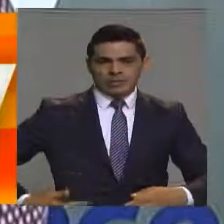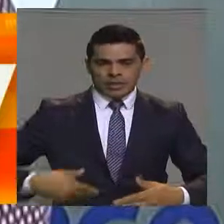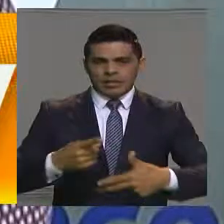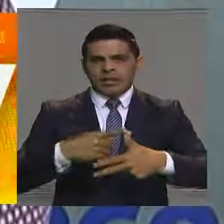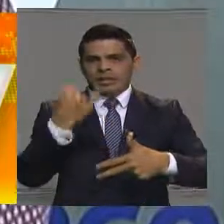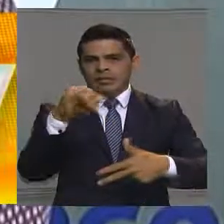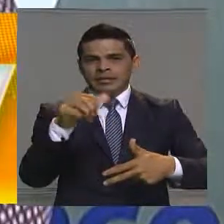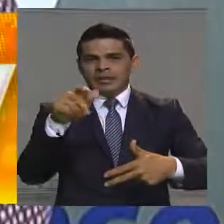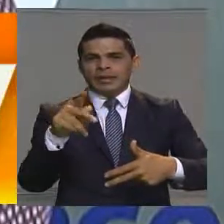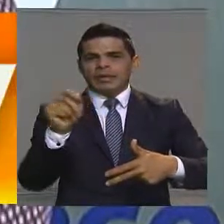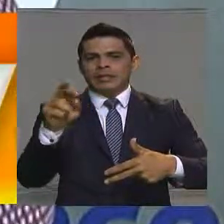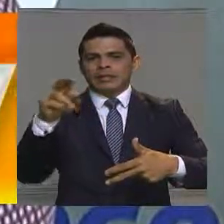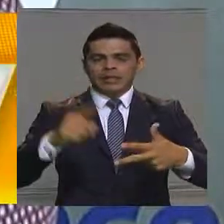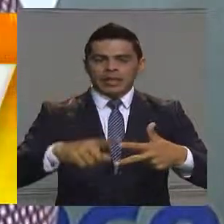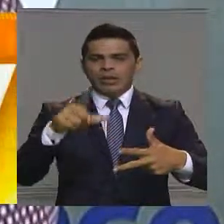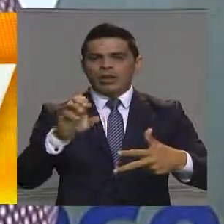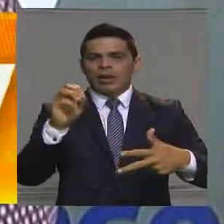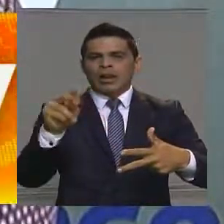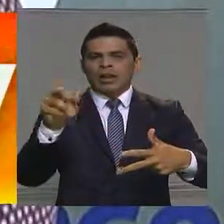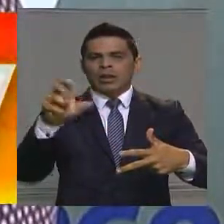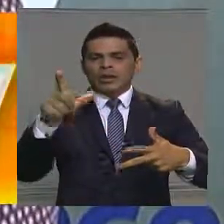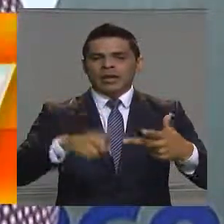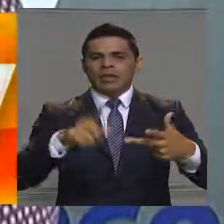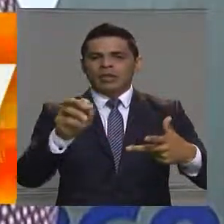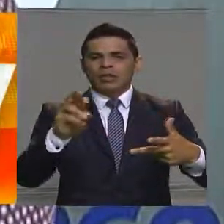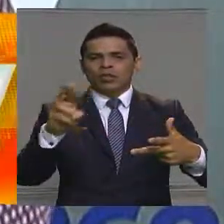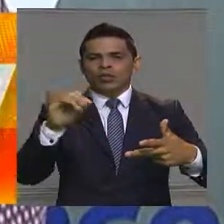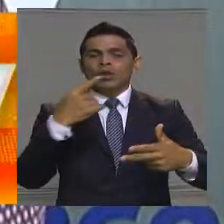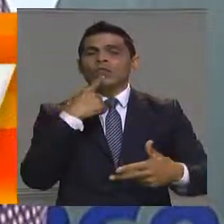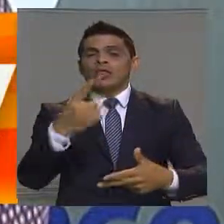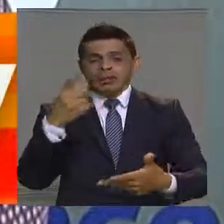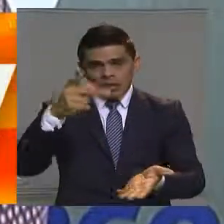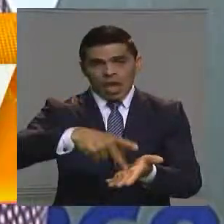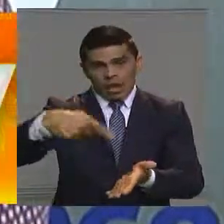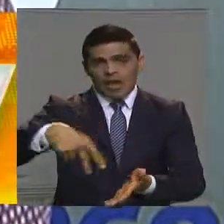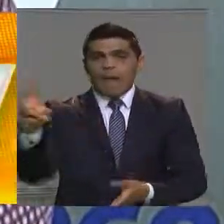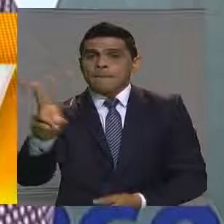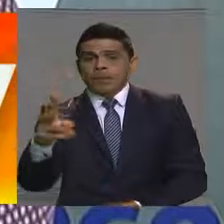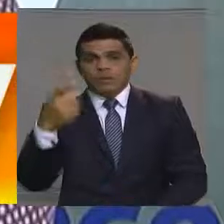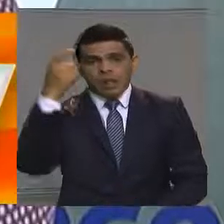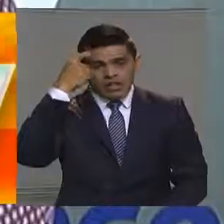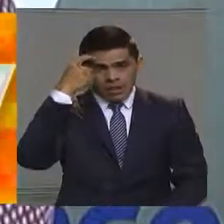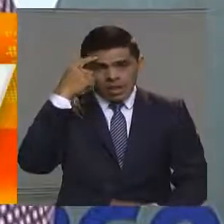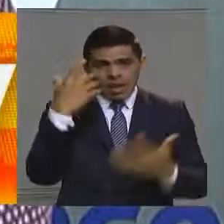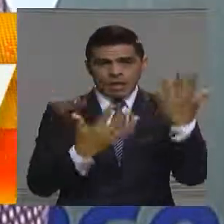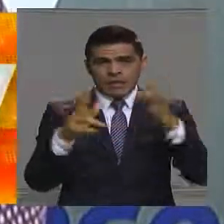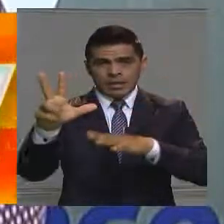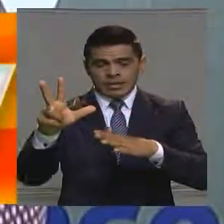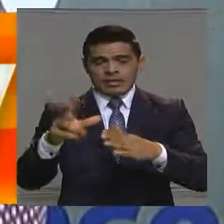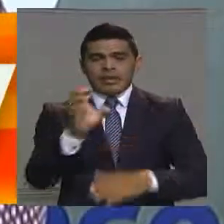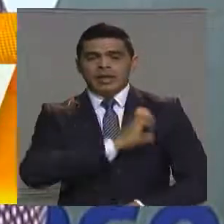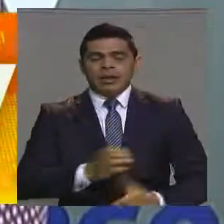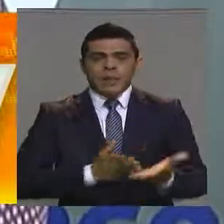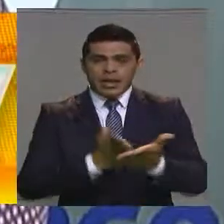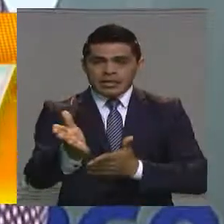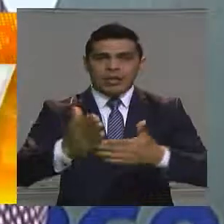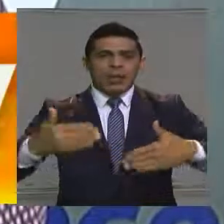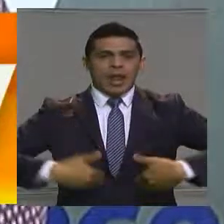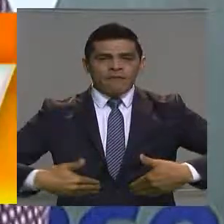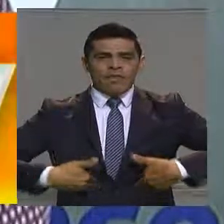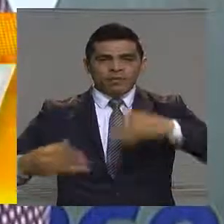el expresidente Leonel Fernández insistieron en que estarían aquí el día 13 de enero para continuar con el esfuerzo